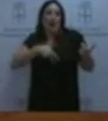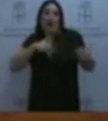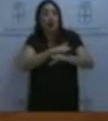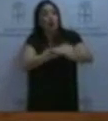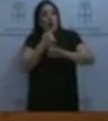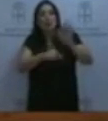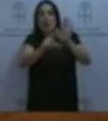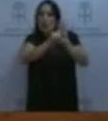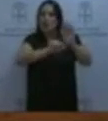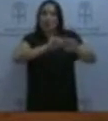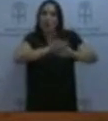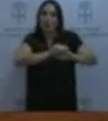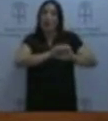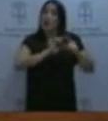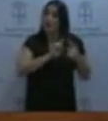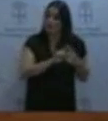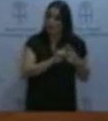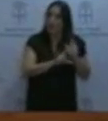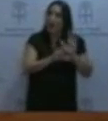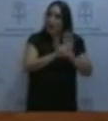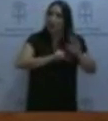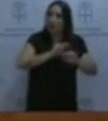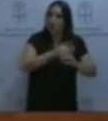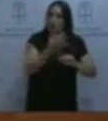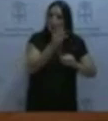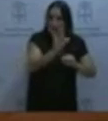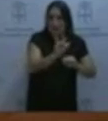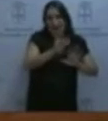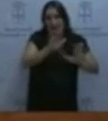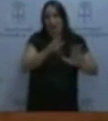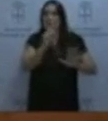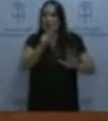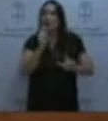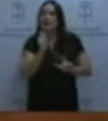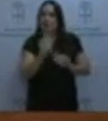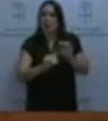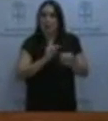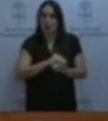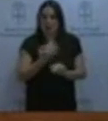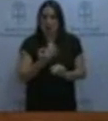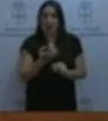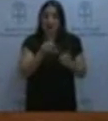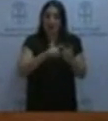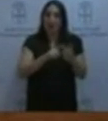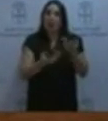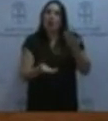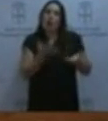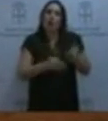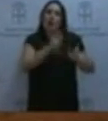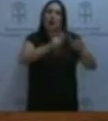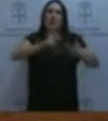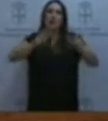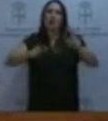la ley. Uno, no solo hay que cumplir la ley, también las sentencias. Y segundo, podemos comparar qué porcentaje de población cuenta con algún